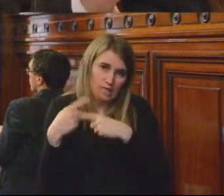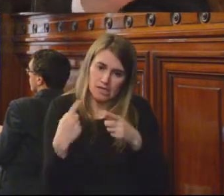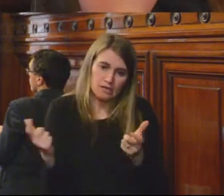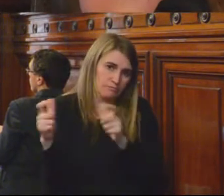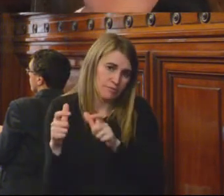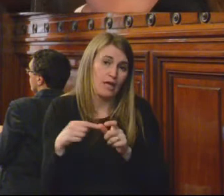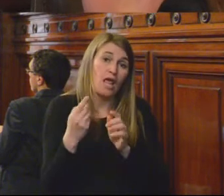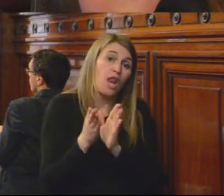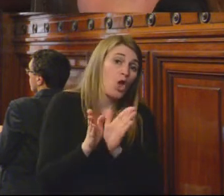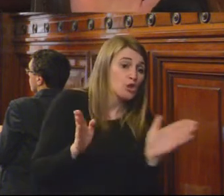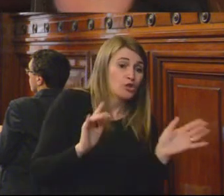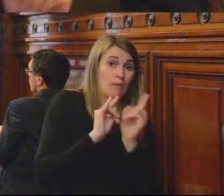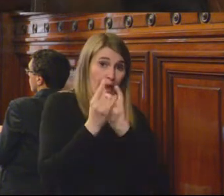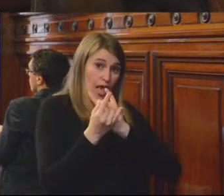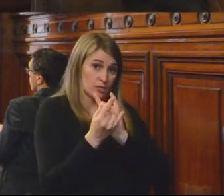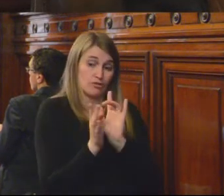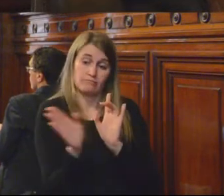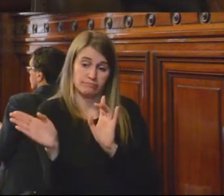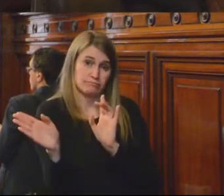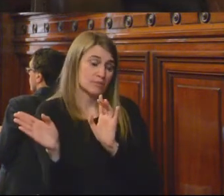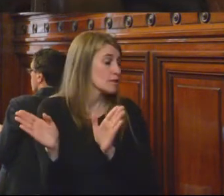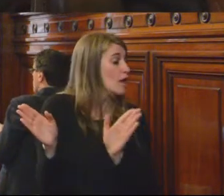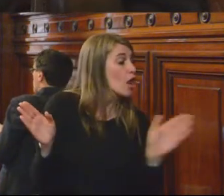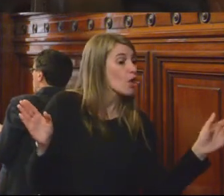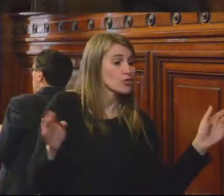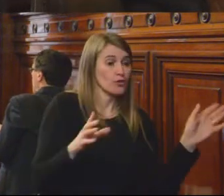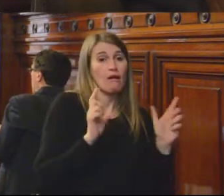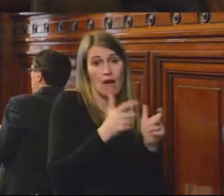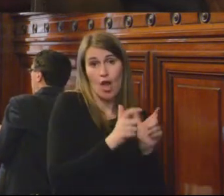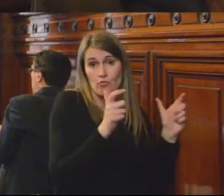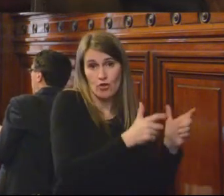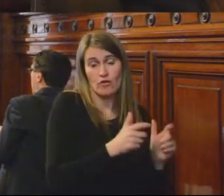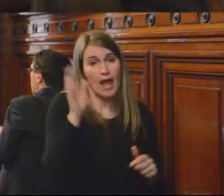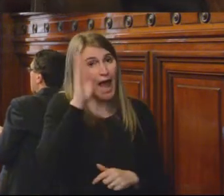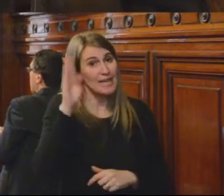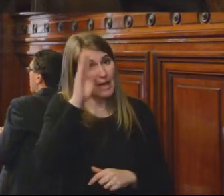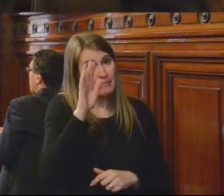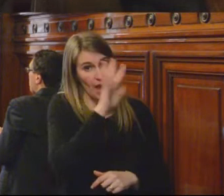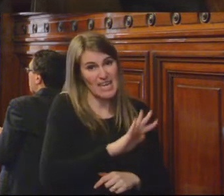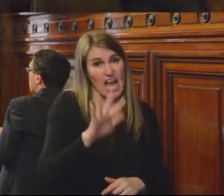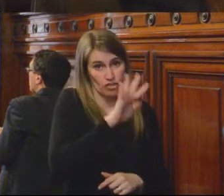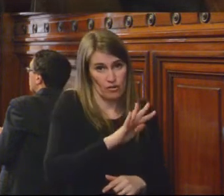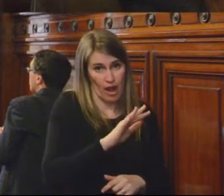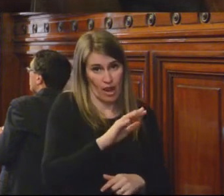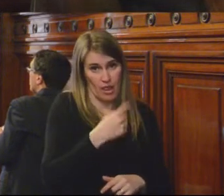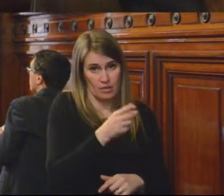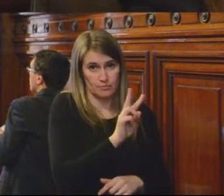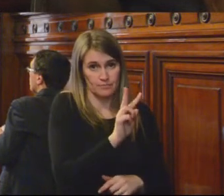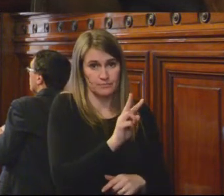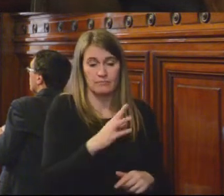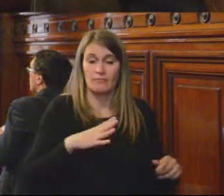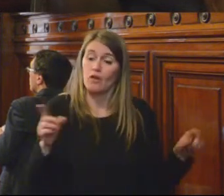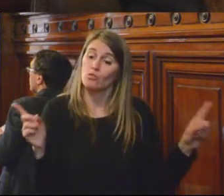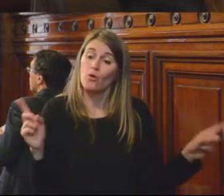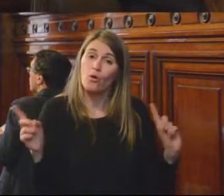otra ala del Palacio Legislativo sesiona la Asamblea Nacional. Ahora, la validez de sus actos